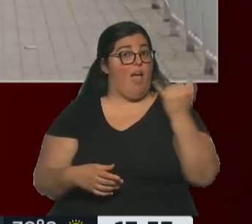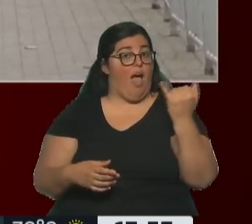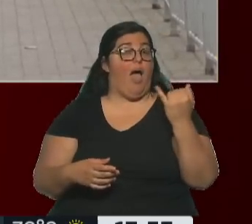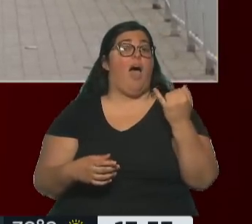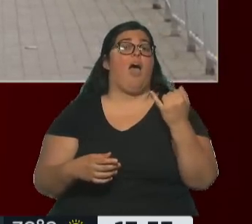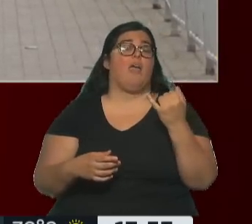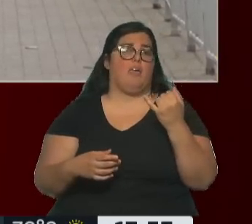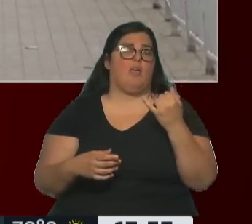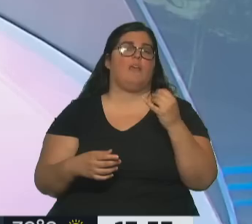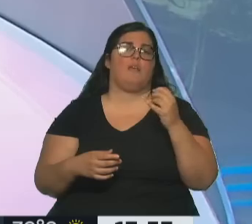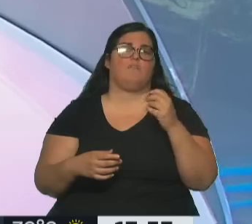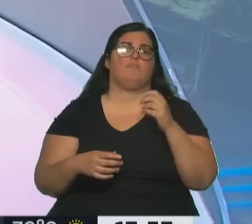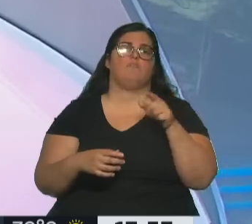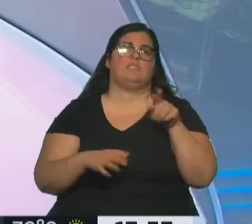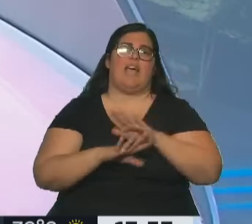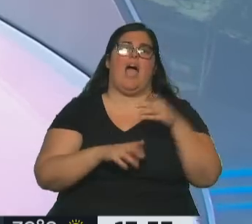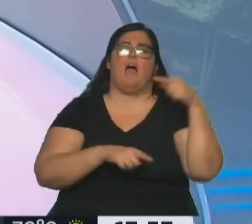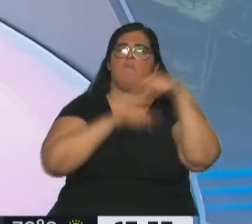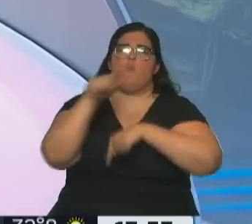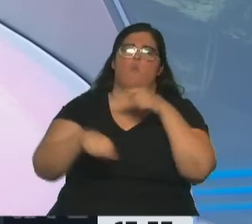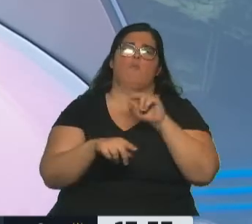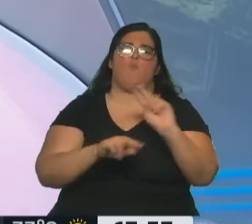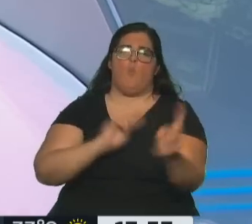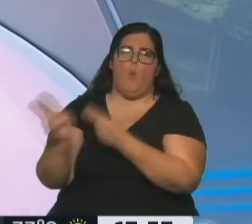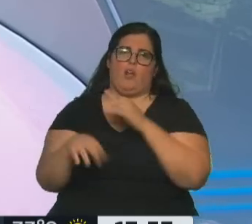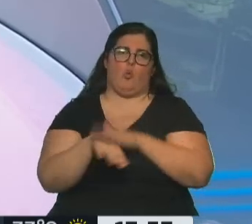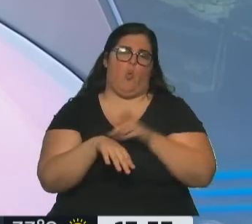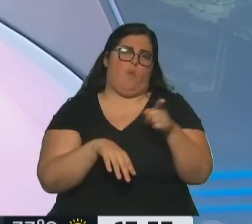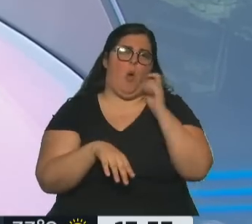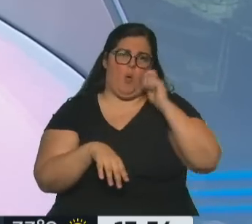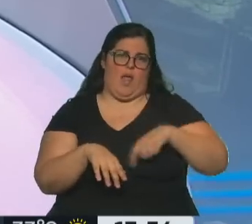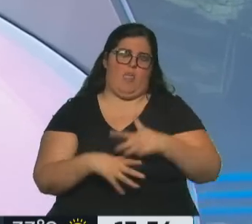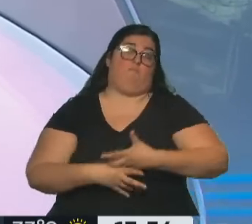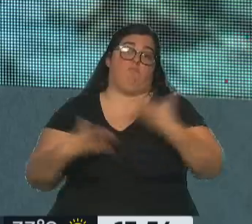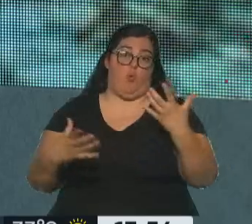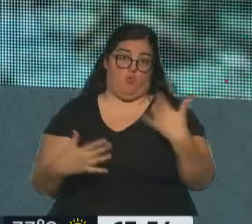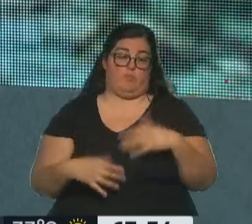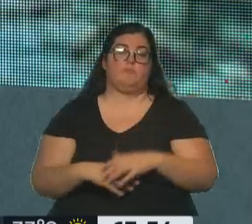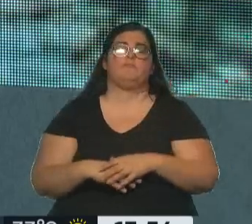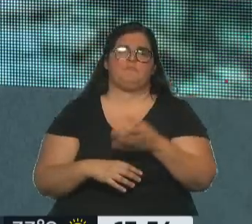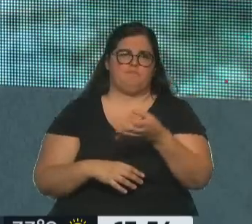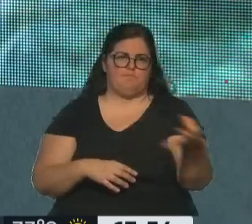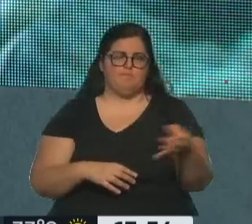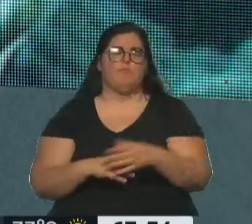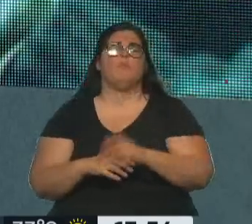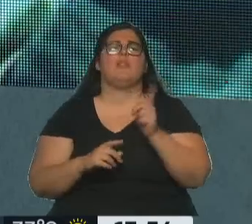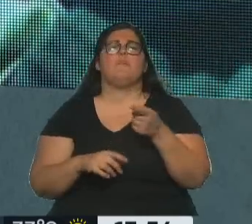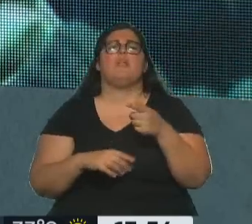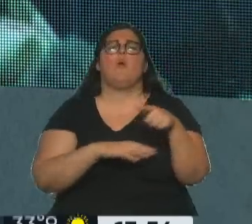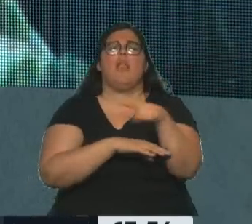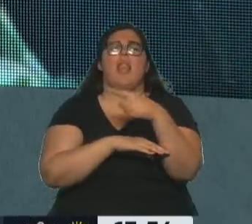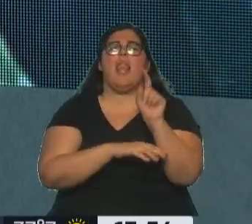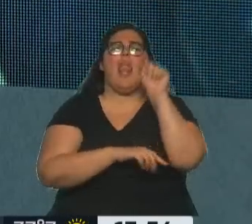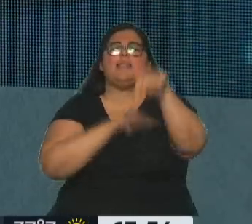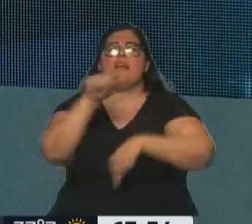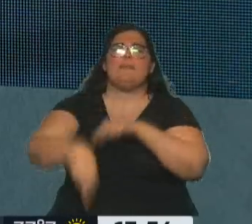decenas de más muertos digo sí sí absolutamente no y el tema y el tema de los lanzamisiles que